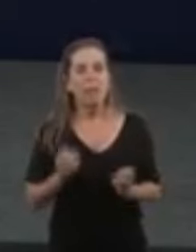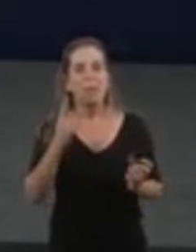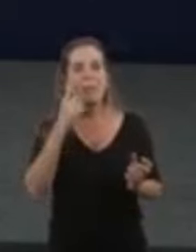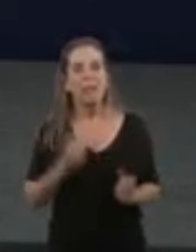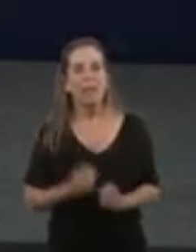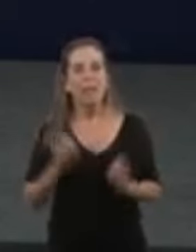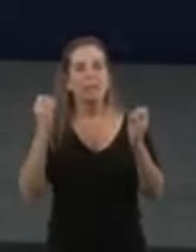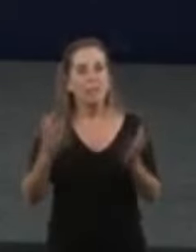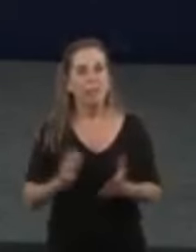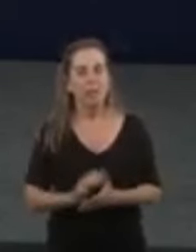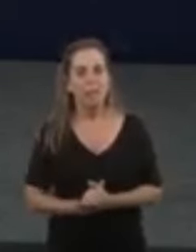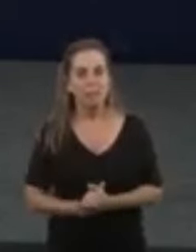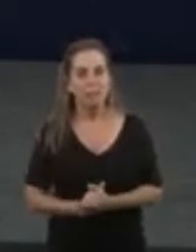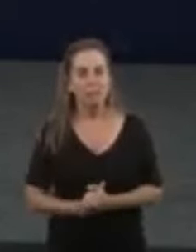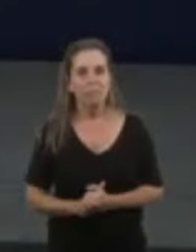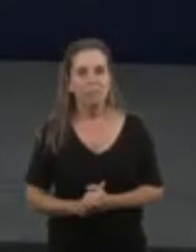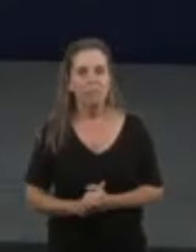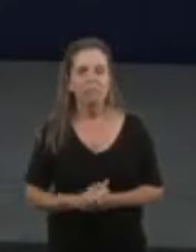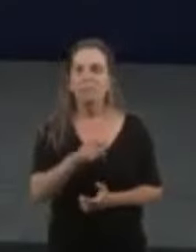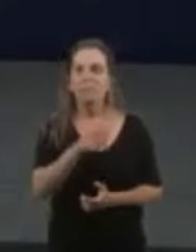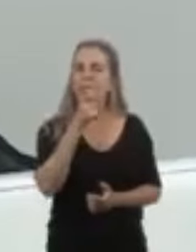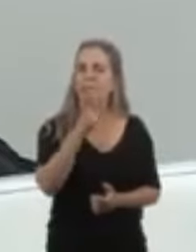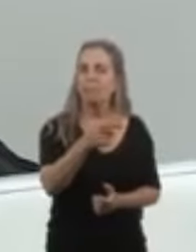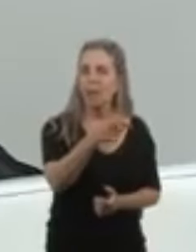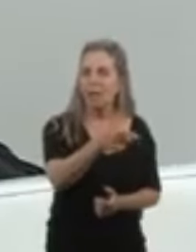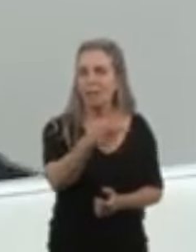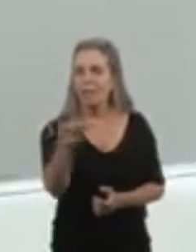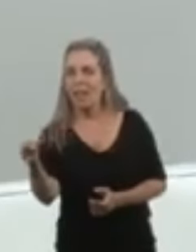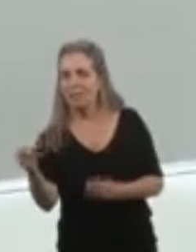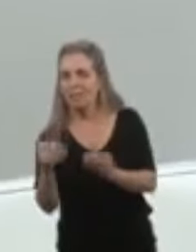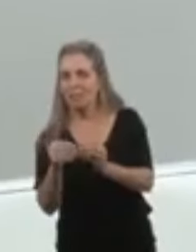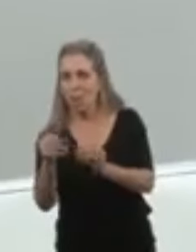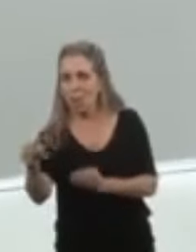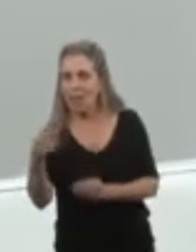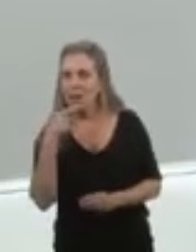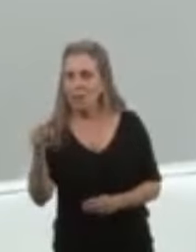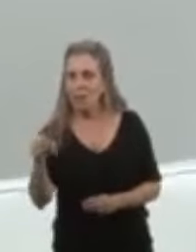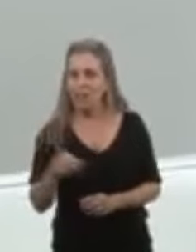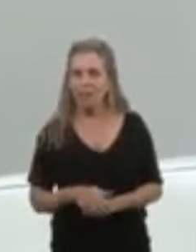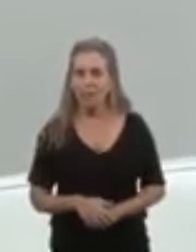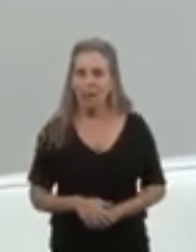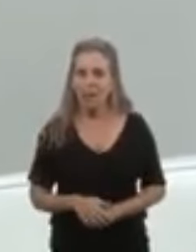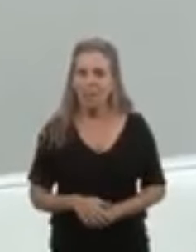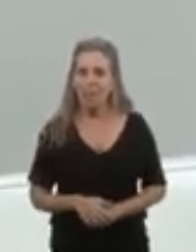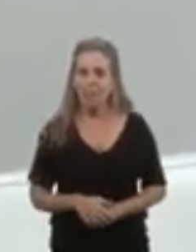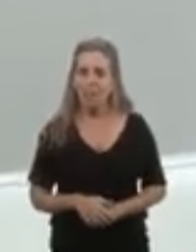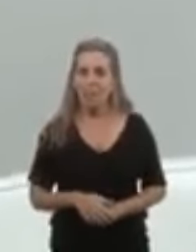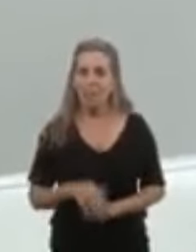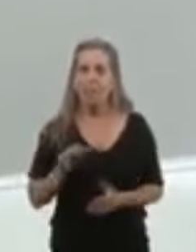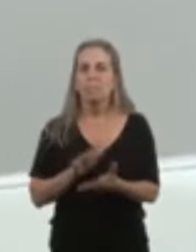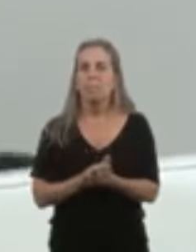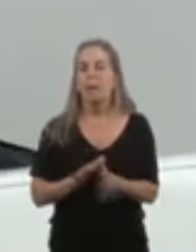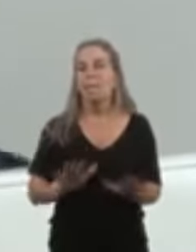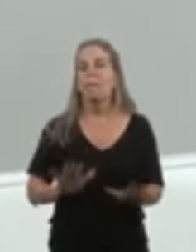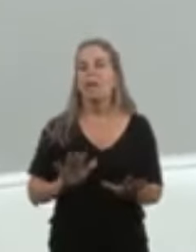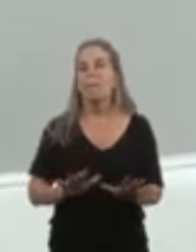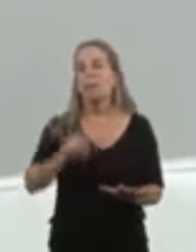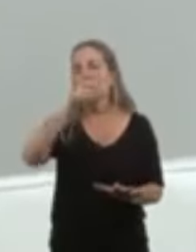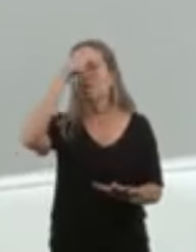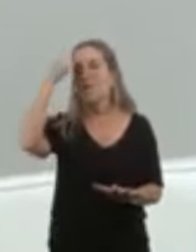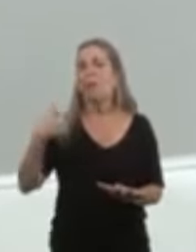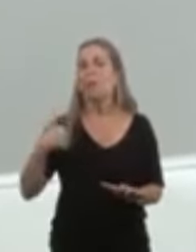cómo estás recién en tu respuesta a Nico Gallardo dijiste que hablar del verano es hacer futurología